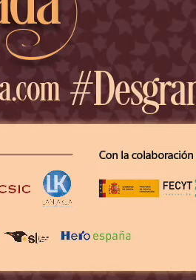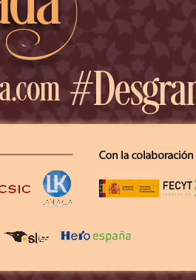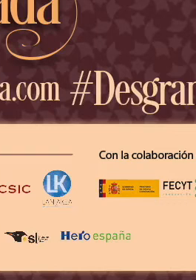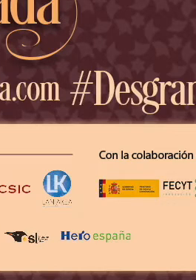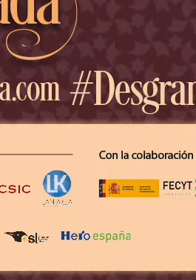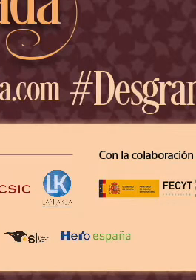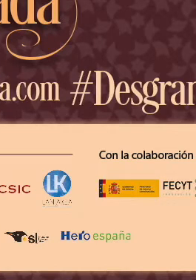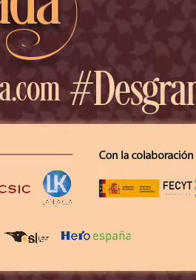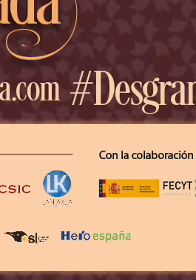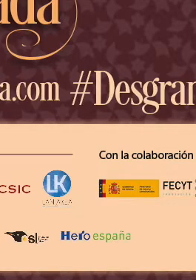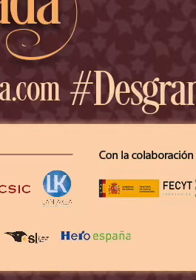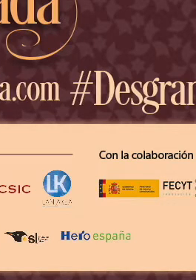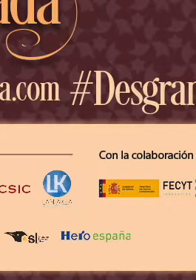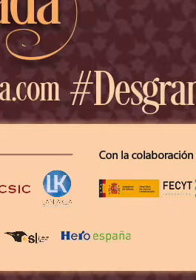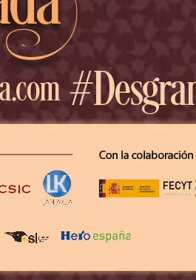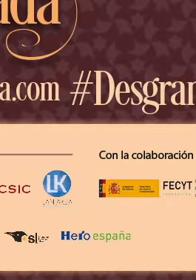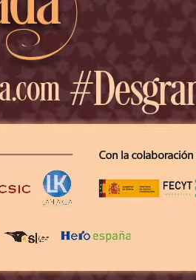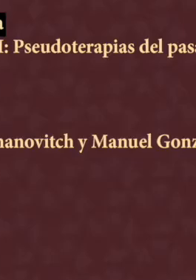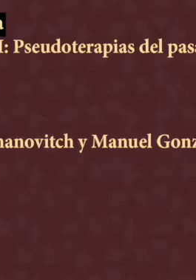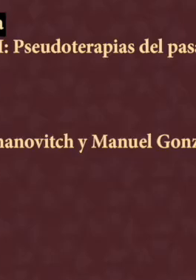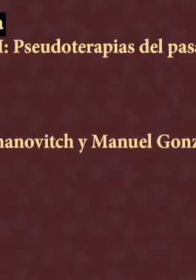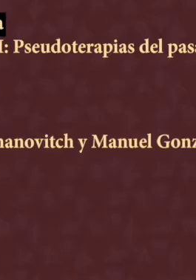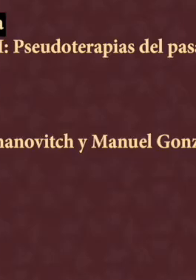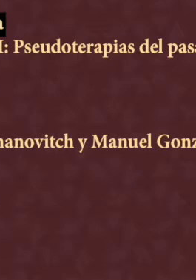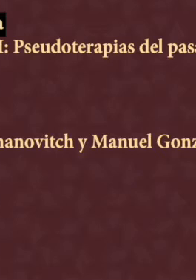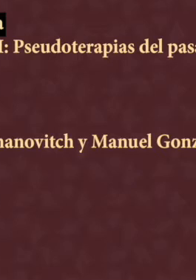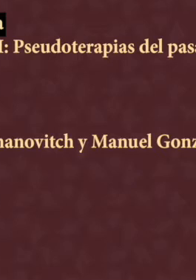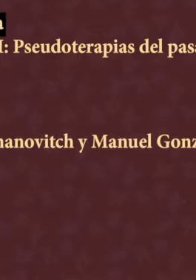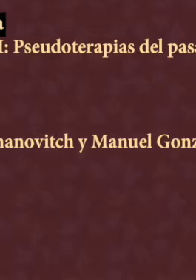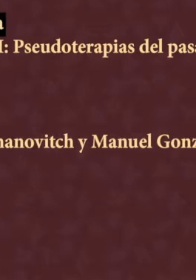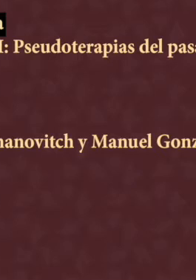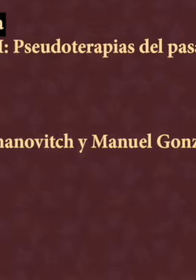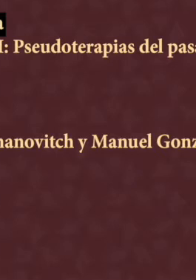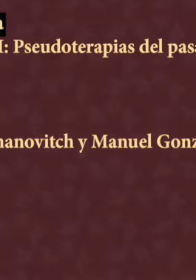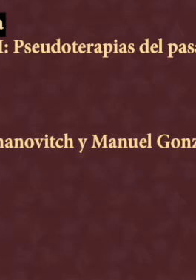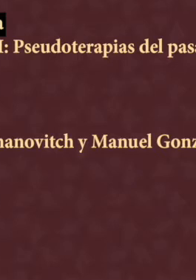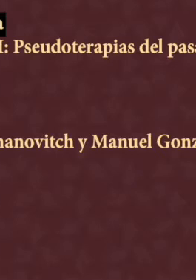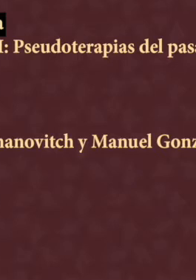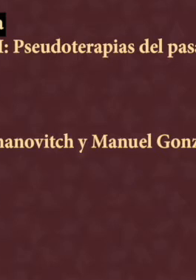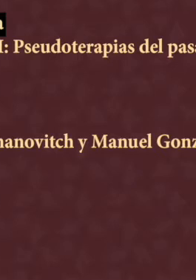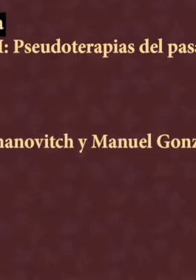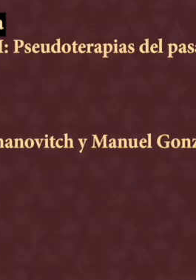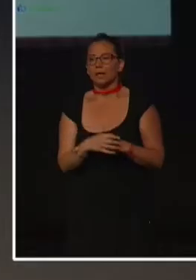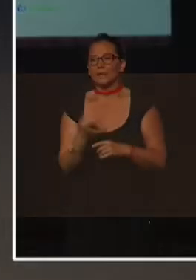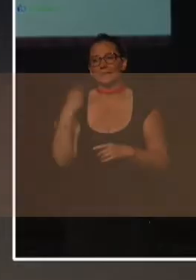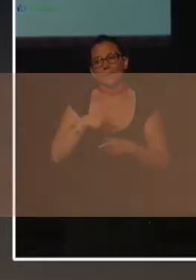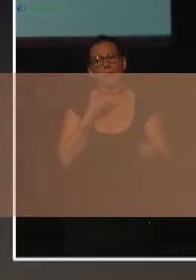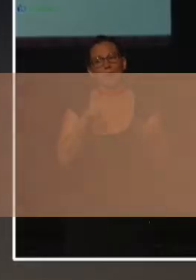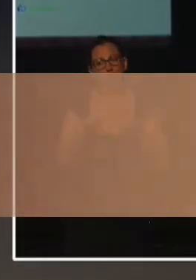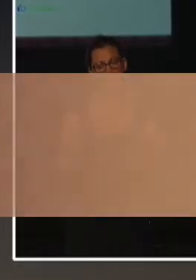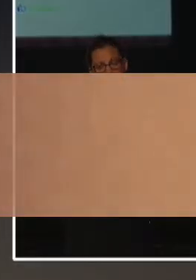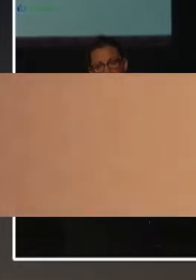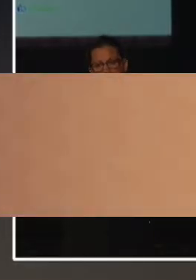Vamos con alguien también de la casa, socio hablando de ciencia, dibujante de cómics, no en vano es el coordinador del concurso de este